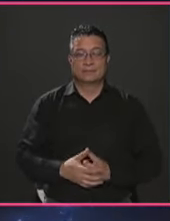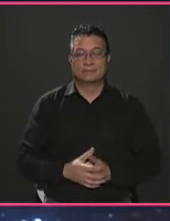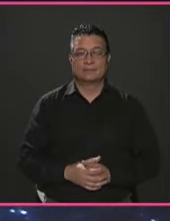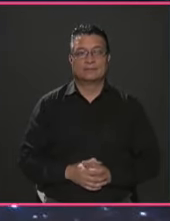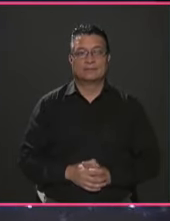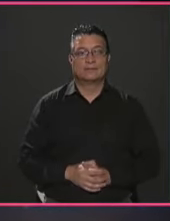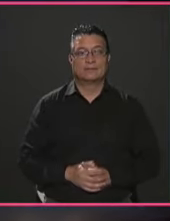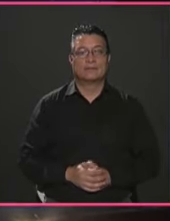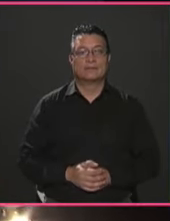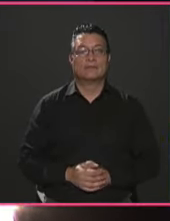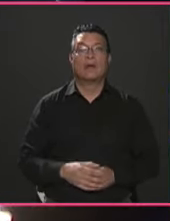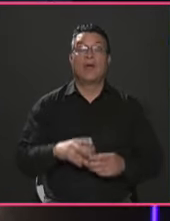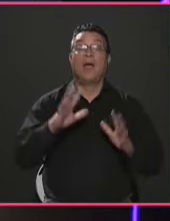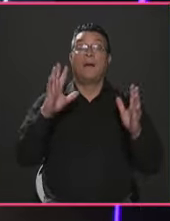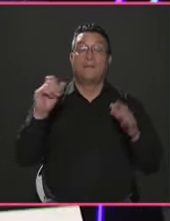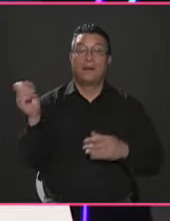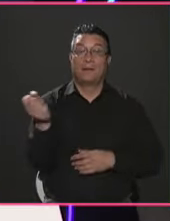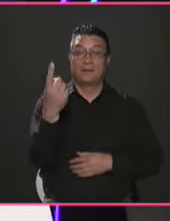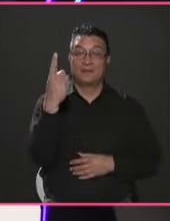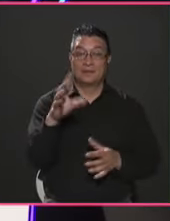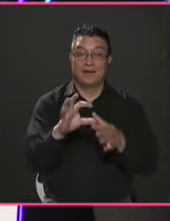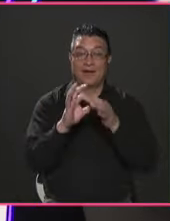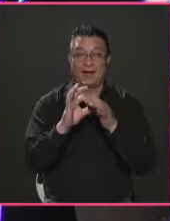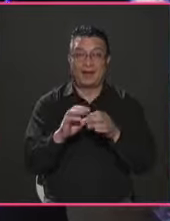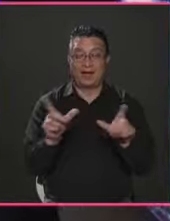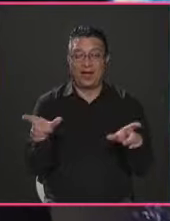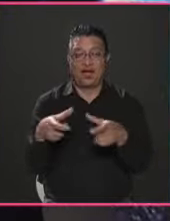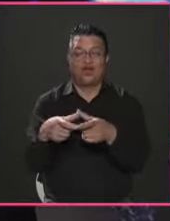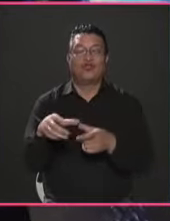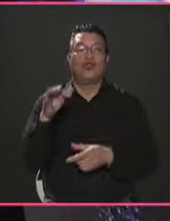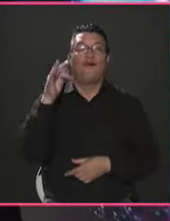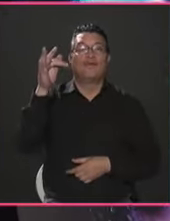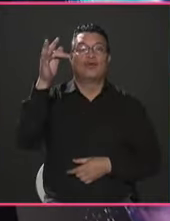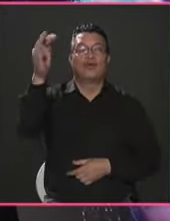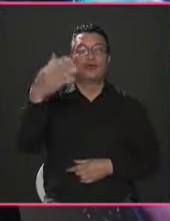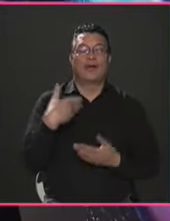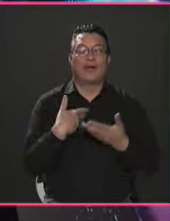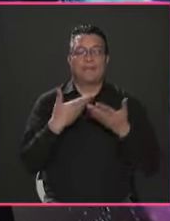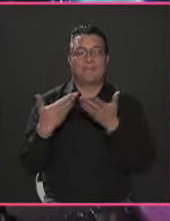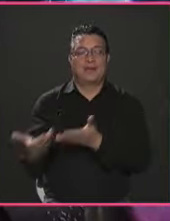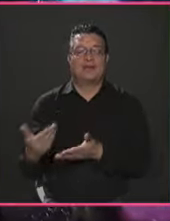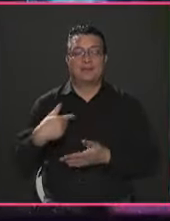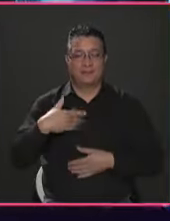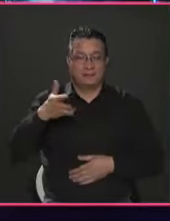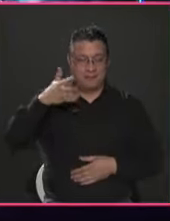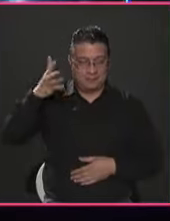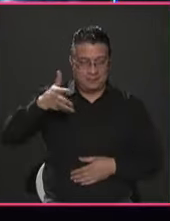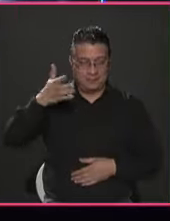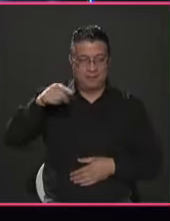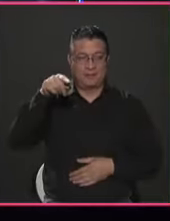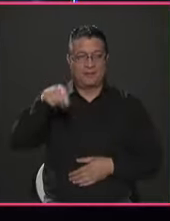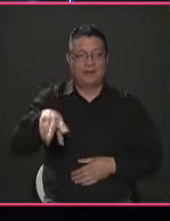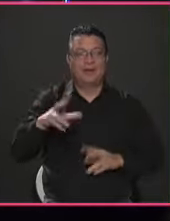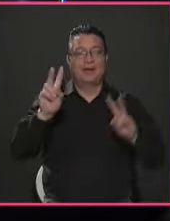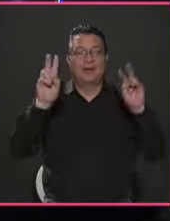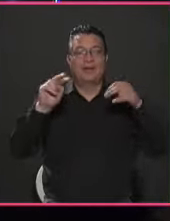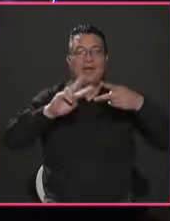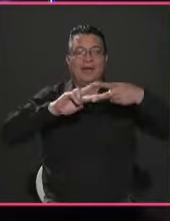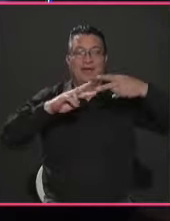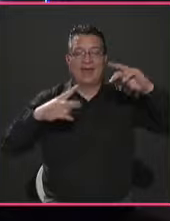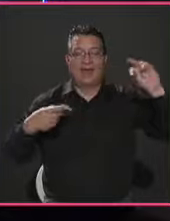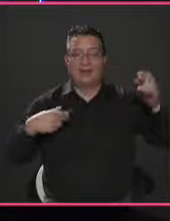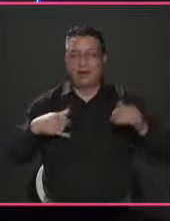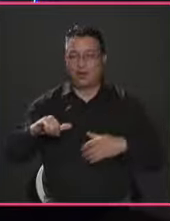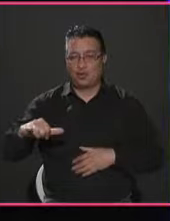graci bueno Primero quiero darle gracias a congreso futuro por haberme invitado a participar de esta sesión de la genética que